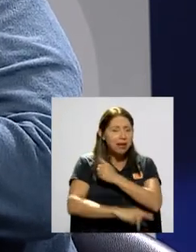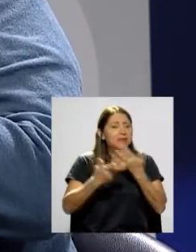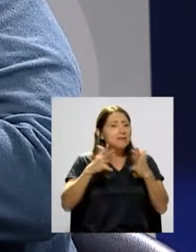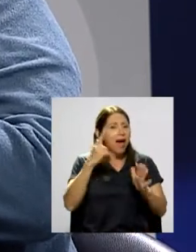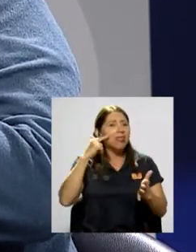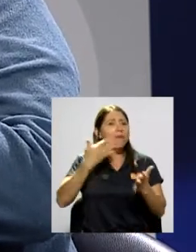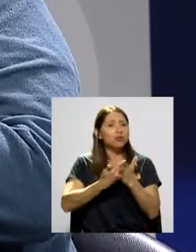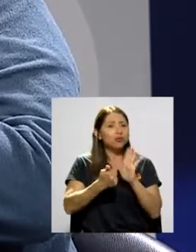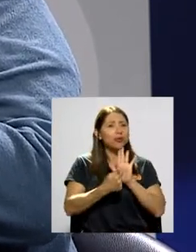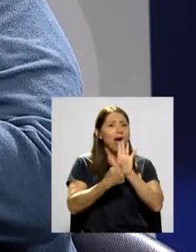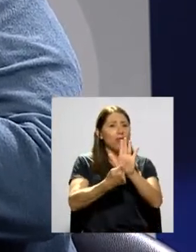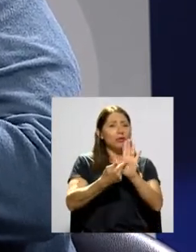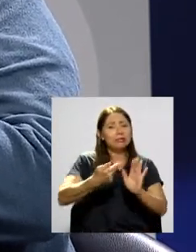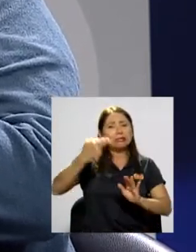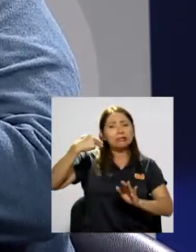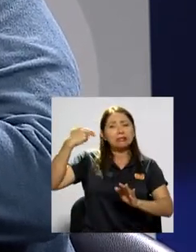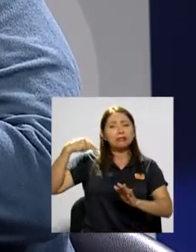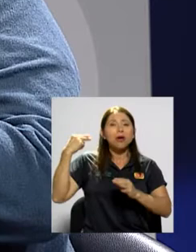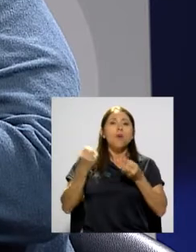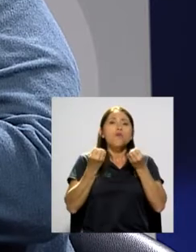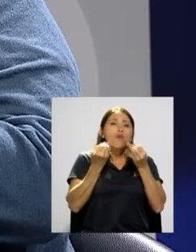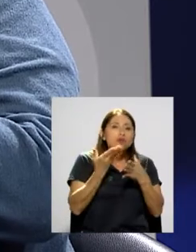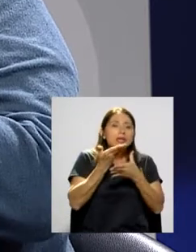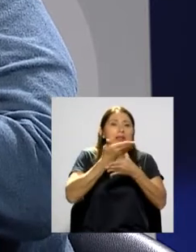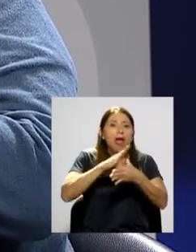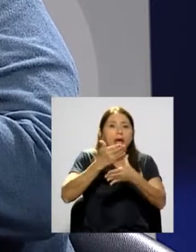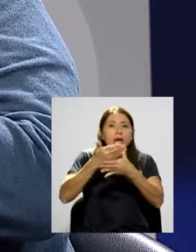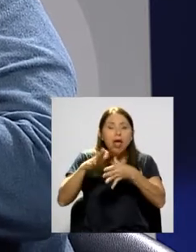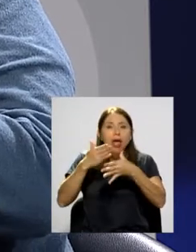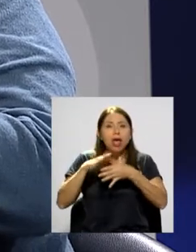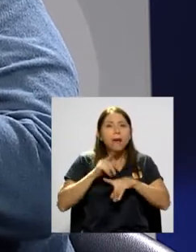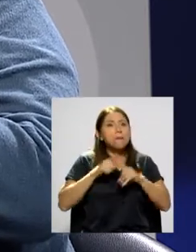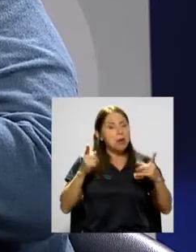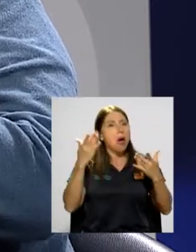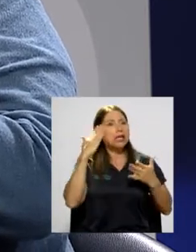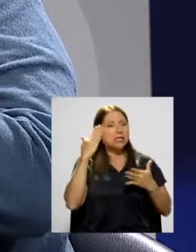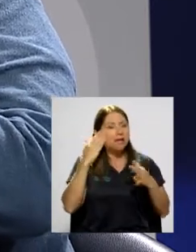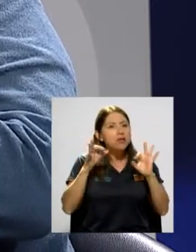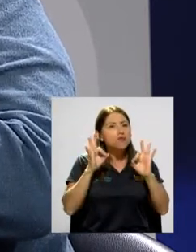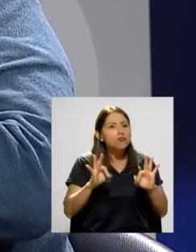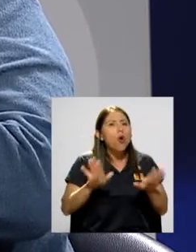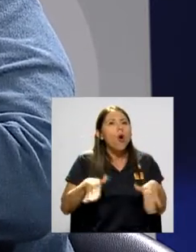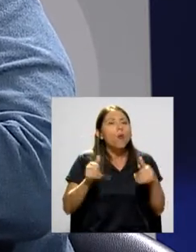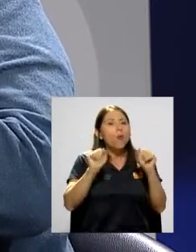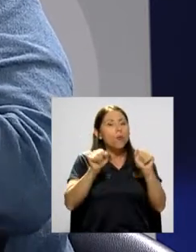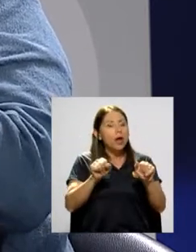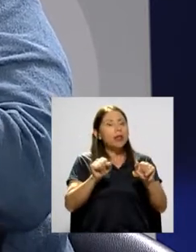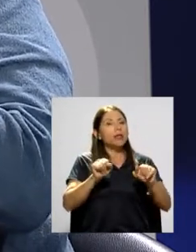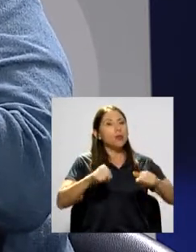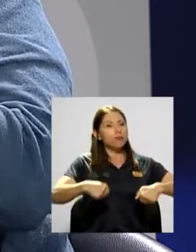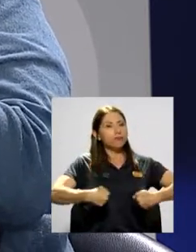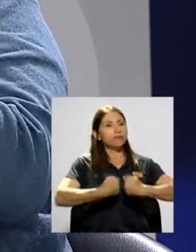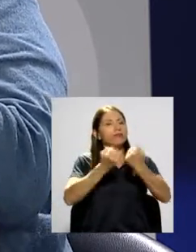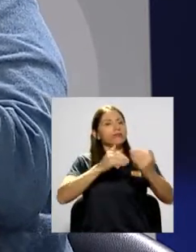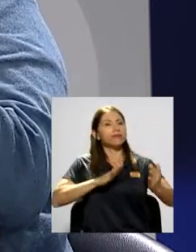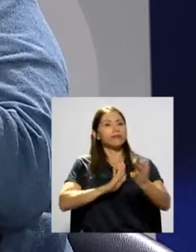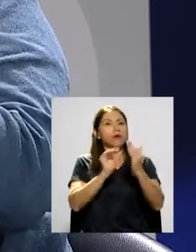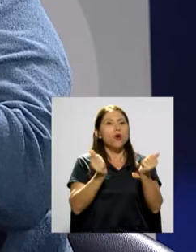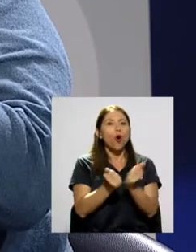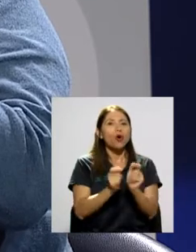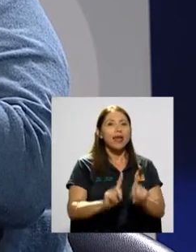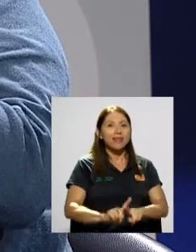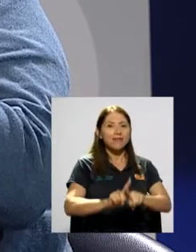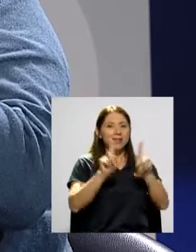ha tenido, ¿verdad?, ha sabido cómo contender con la diferencia. Y yo creo que